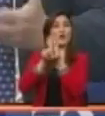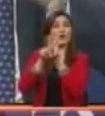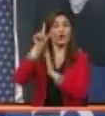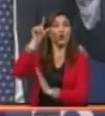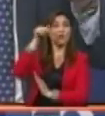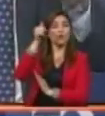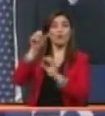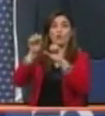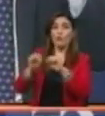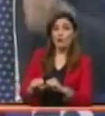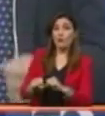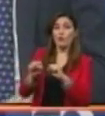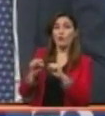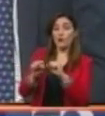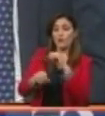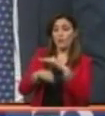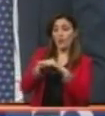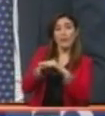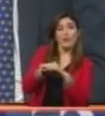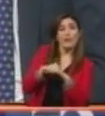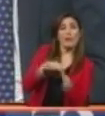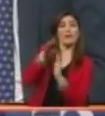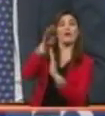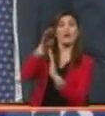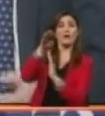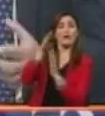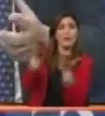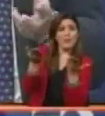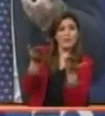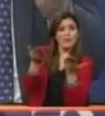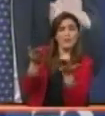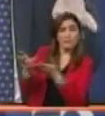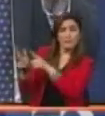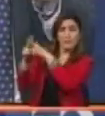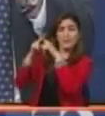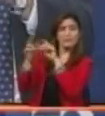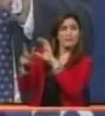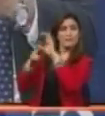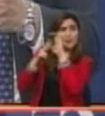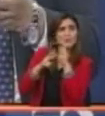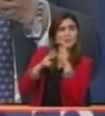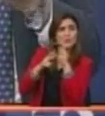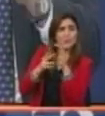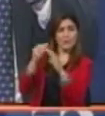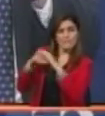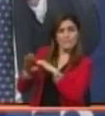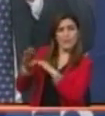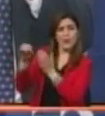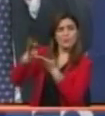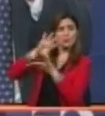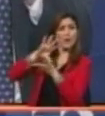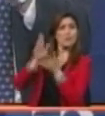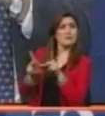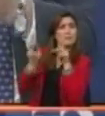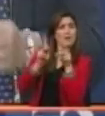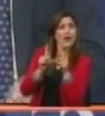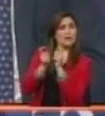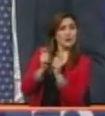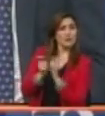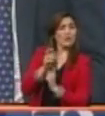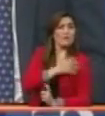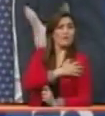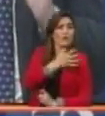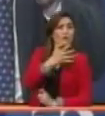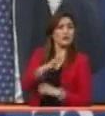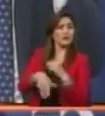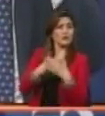gobierno pueda seguir gastando sobre el techo de deuda que ya ha sido superado. Va a enviar algún plan de ajuste para ir viendo cómo se fortalece el